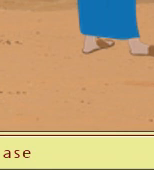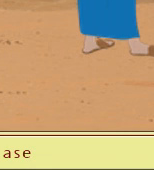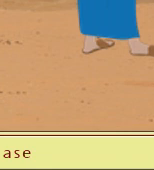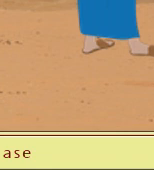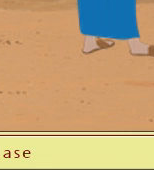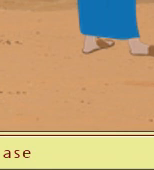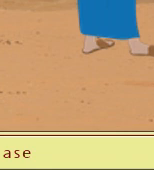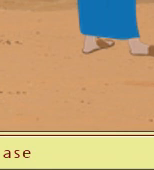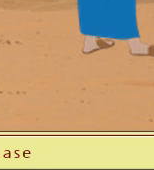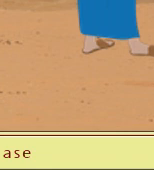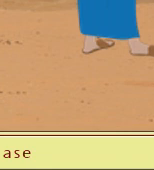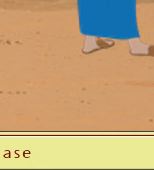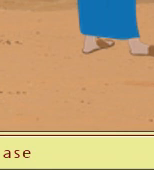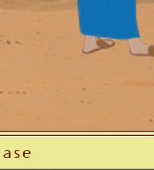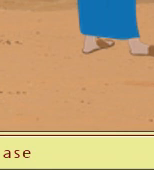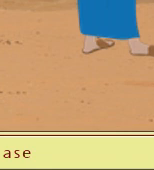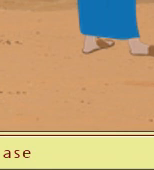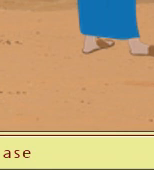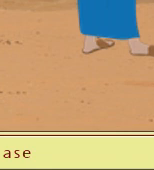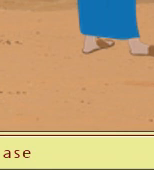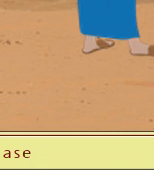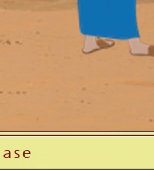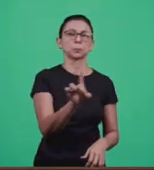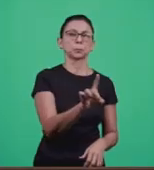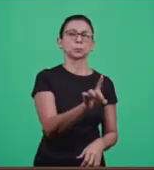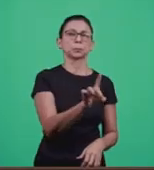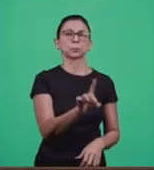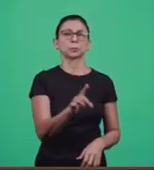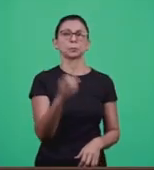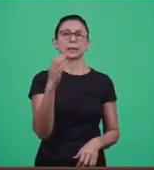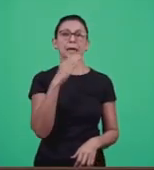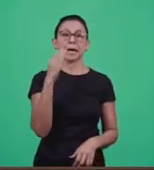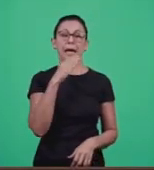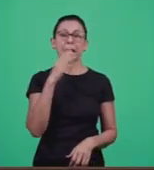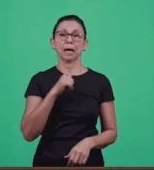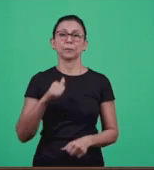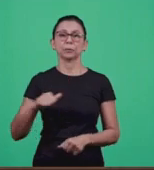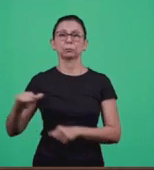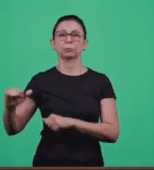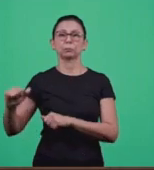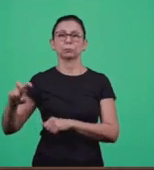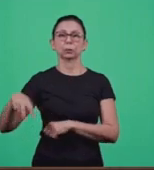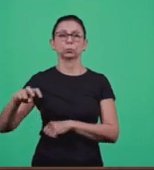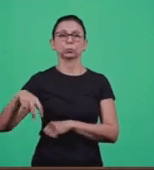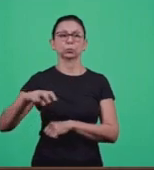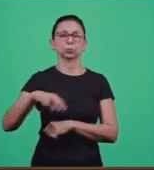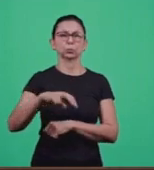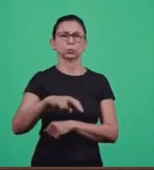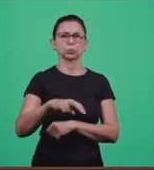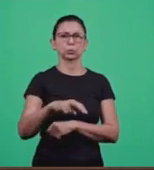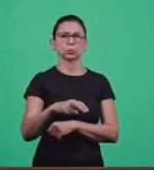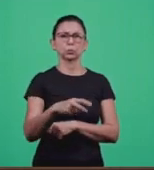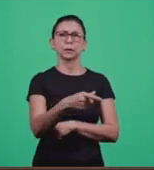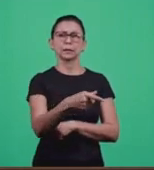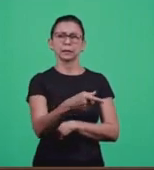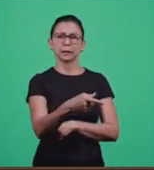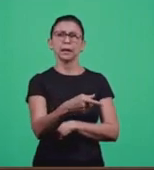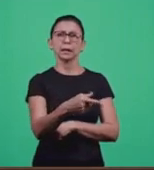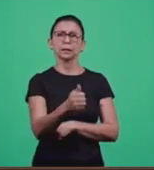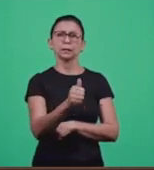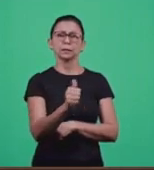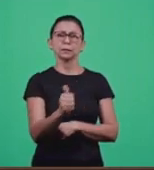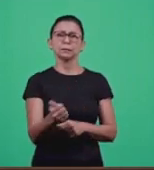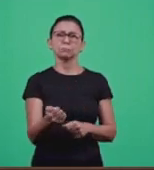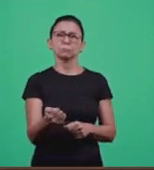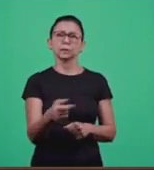el viajero siempre estaba ansioso de llegar a alguna ciudad y encontrar a alguien que los hospede para que ellos